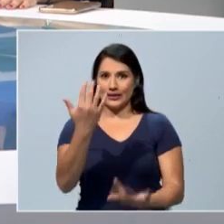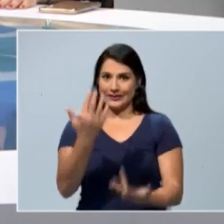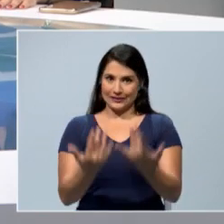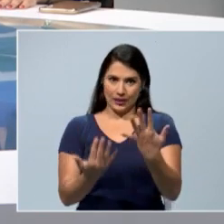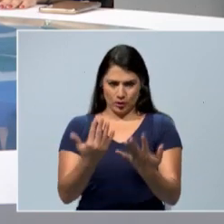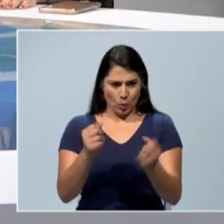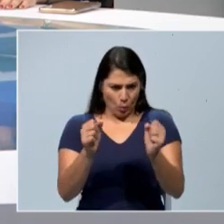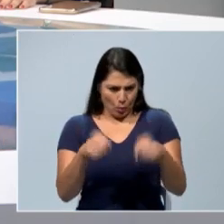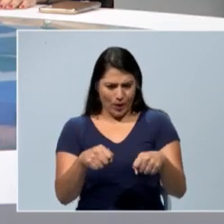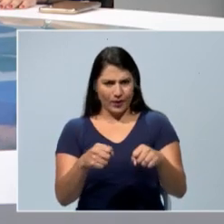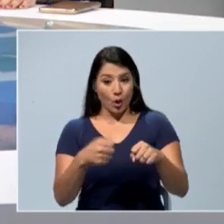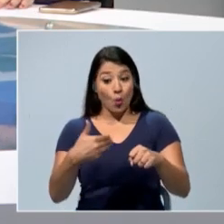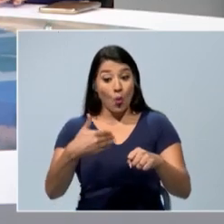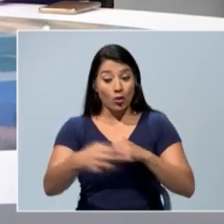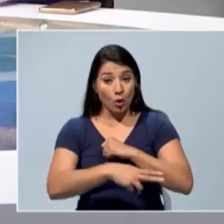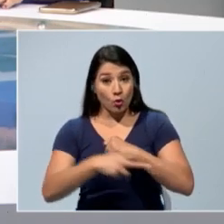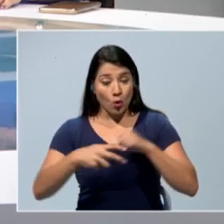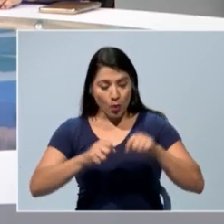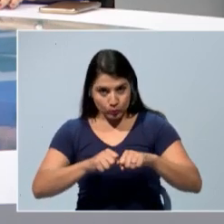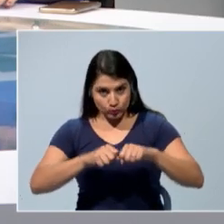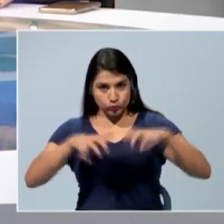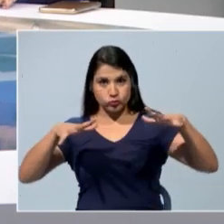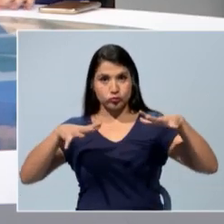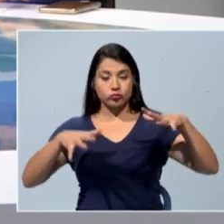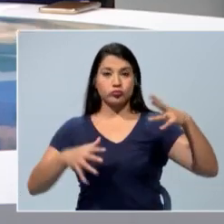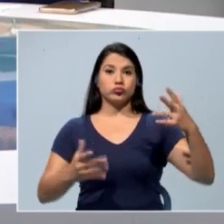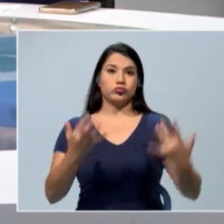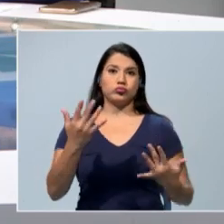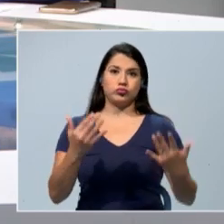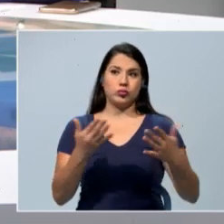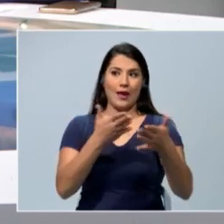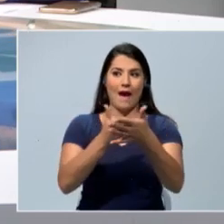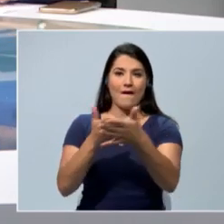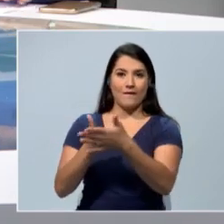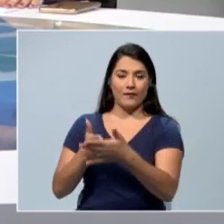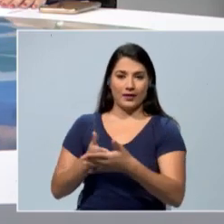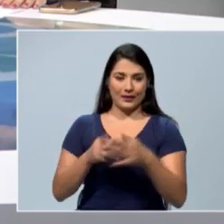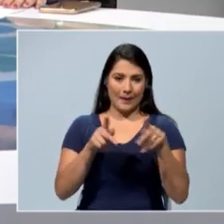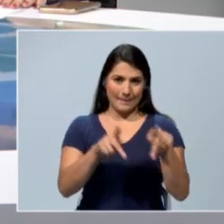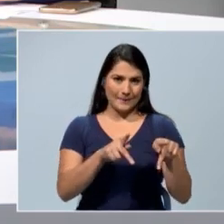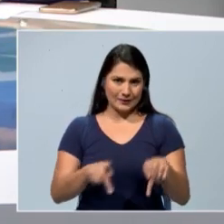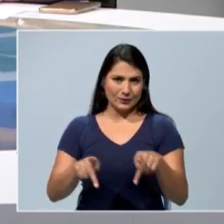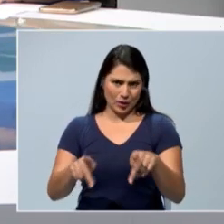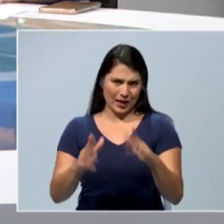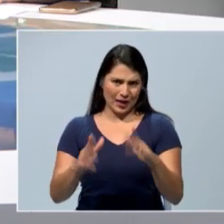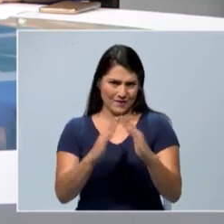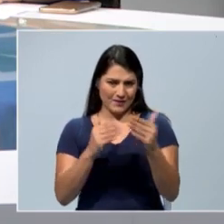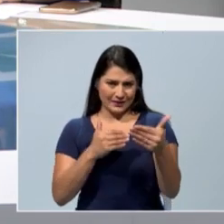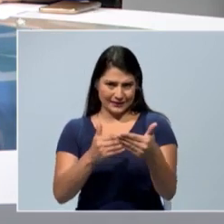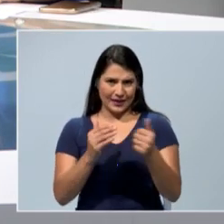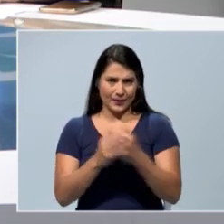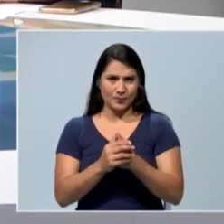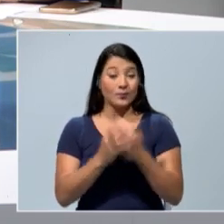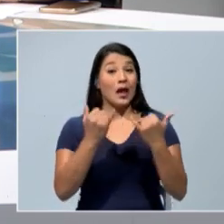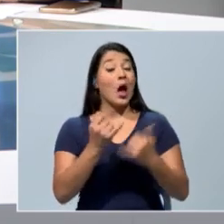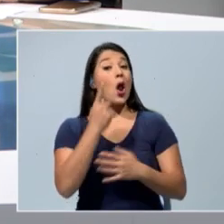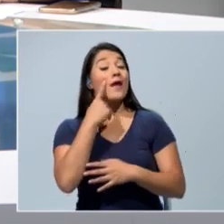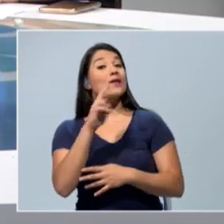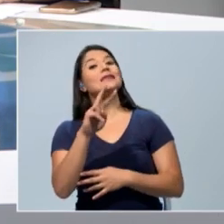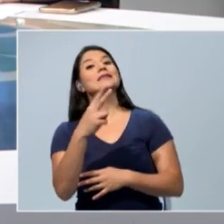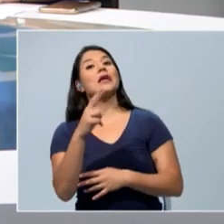afecte a todas las comunidades que viven y las personas que viven a la vera del poliducto. Vamos a ver la segunda entrega